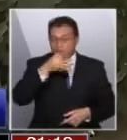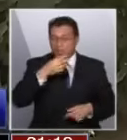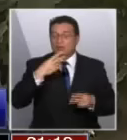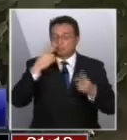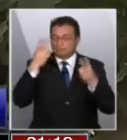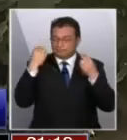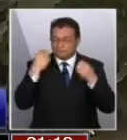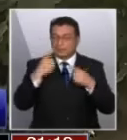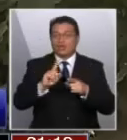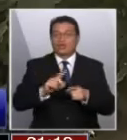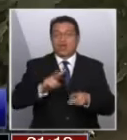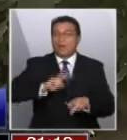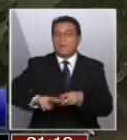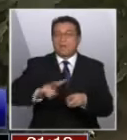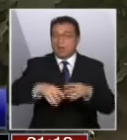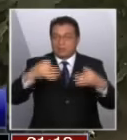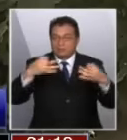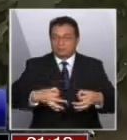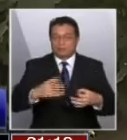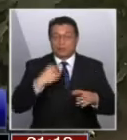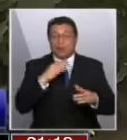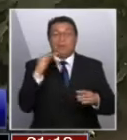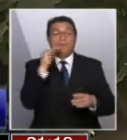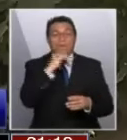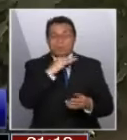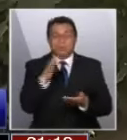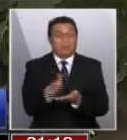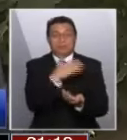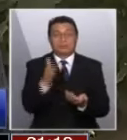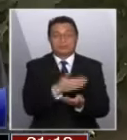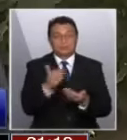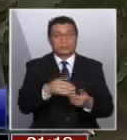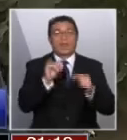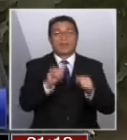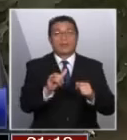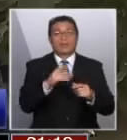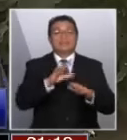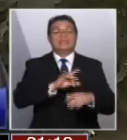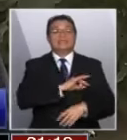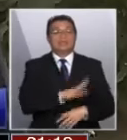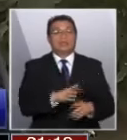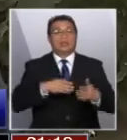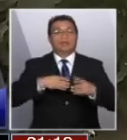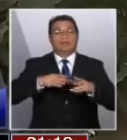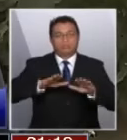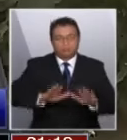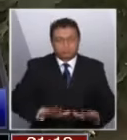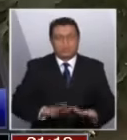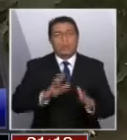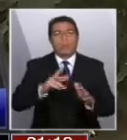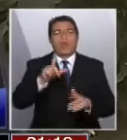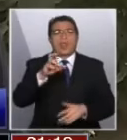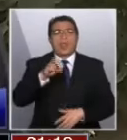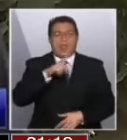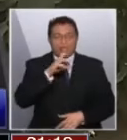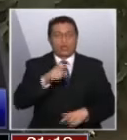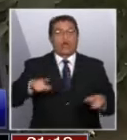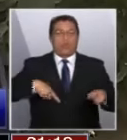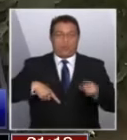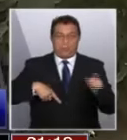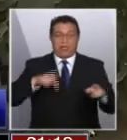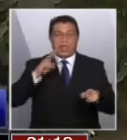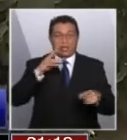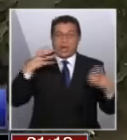preparó que las improvisaron y que han chant el país en una forma irresponsable